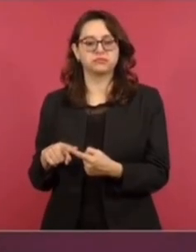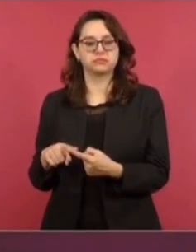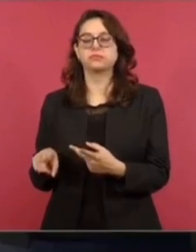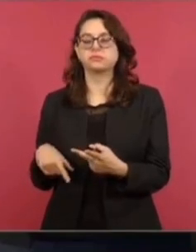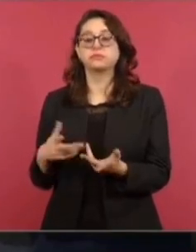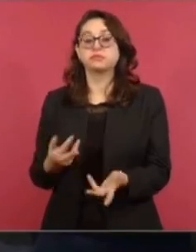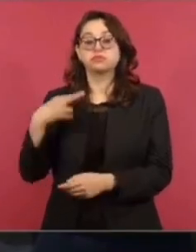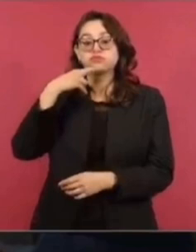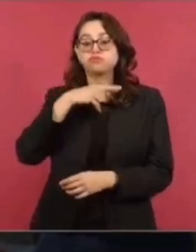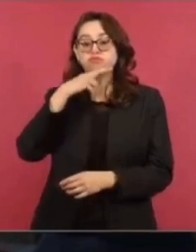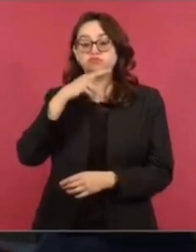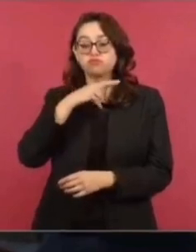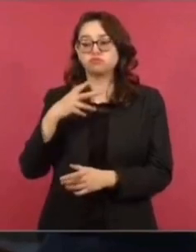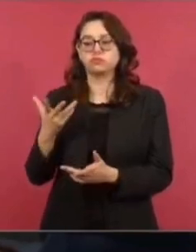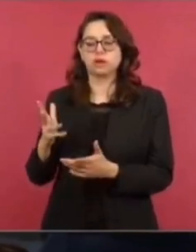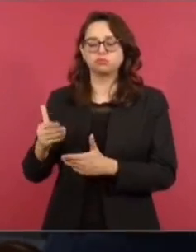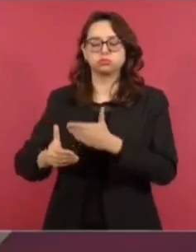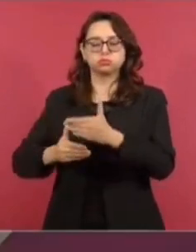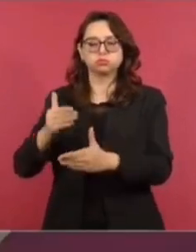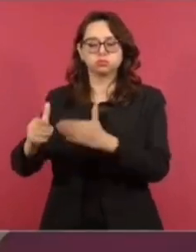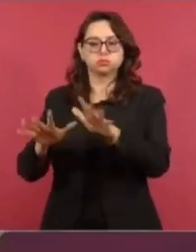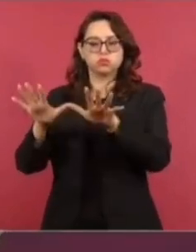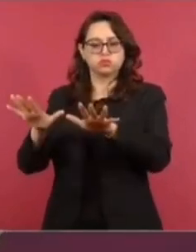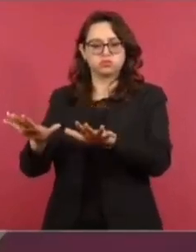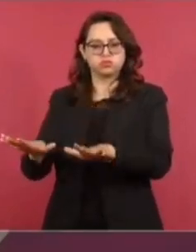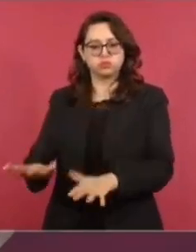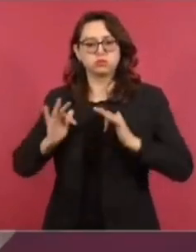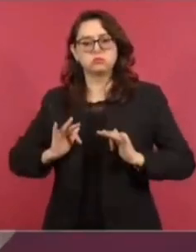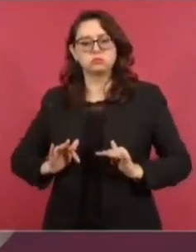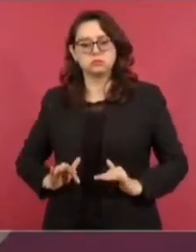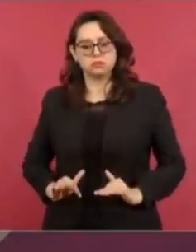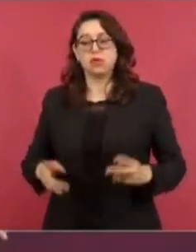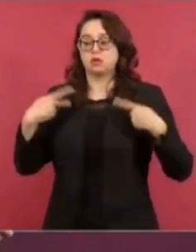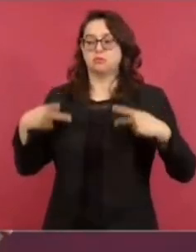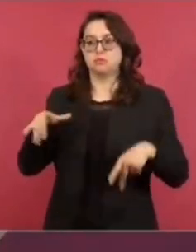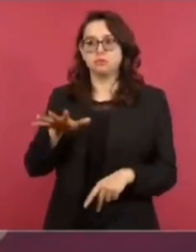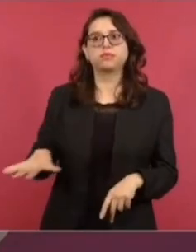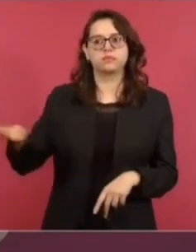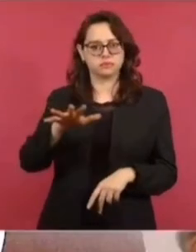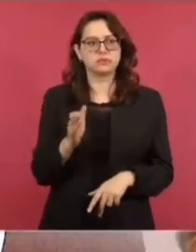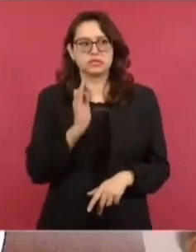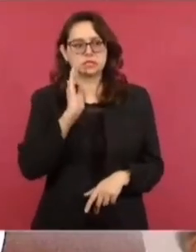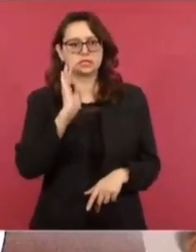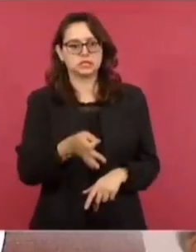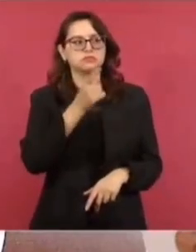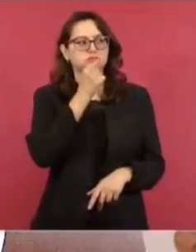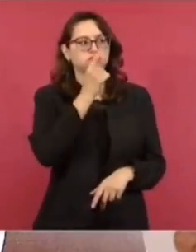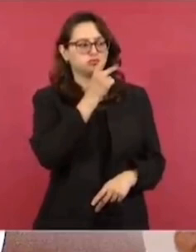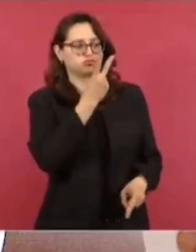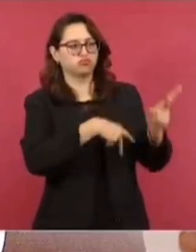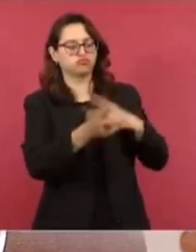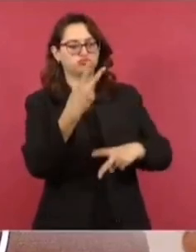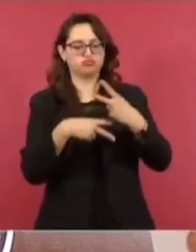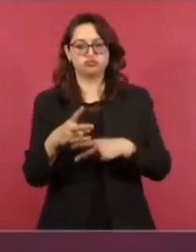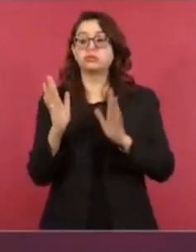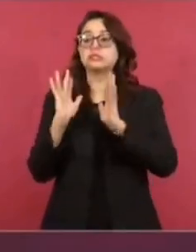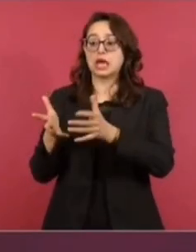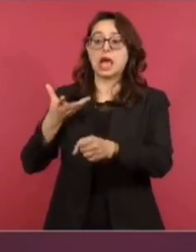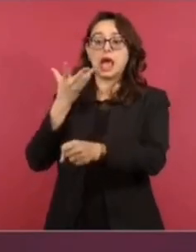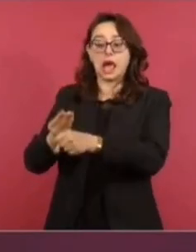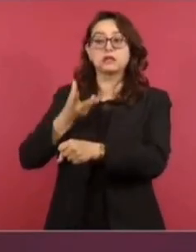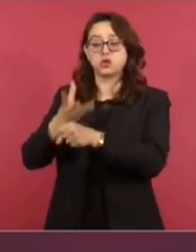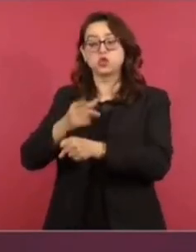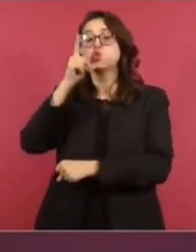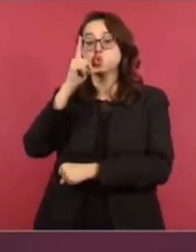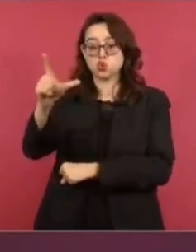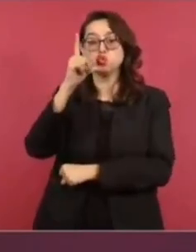esperemos que ya pronto se restablezca la normalidad. La gente está apoyando, confirmo eso. Ya se restableció el servicio de energía eléctrica, se